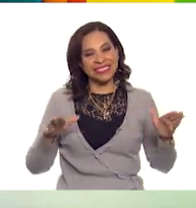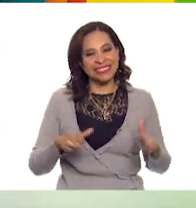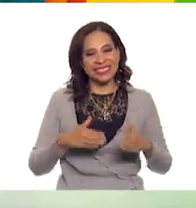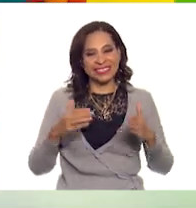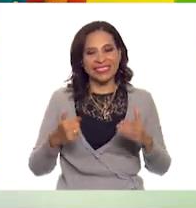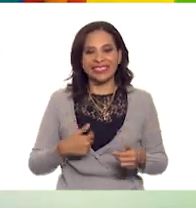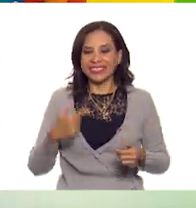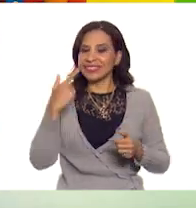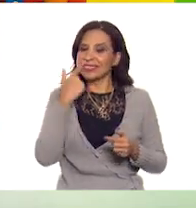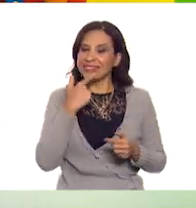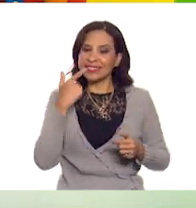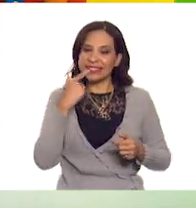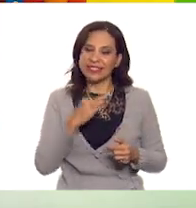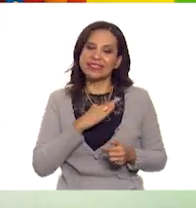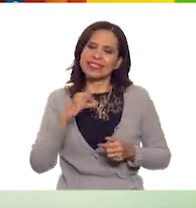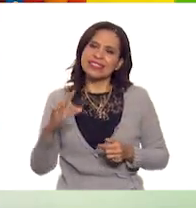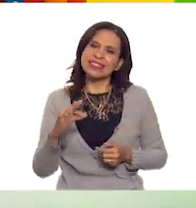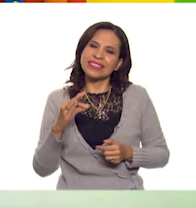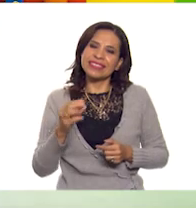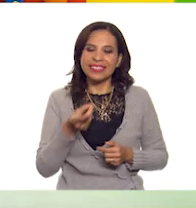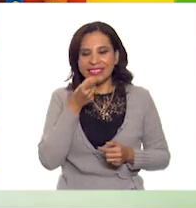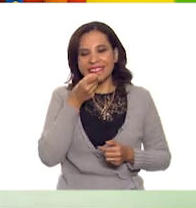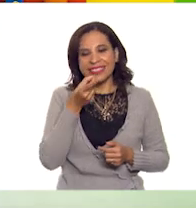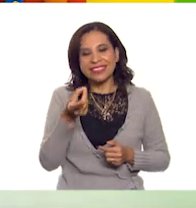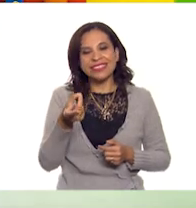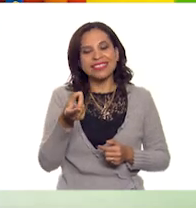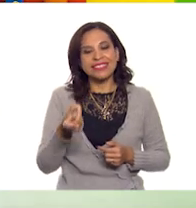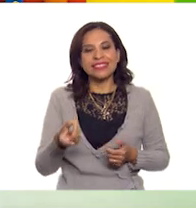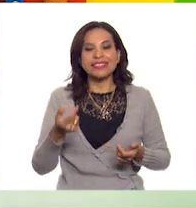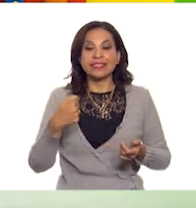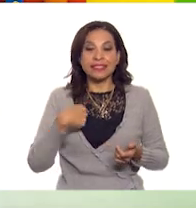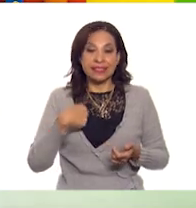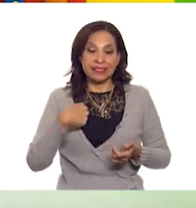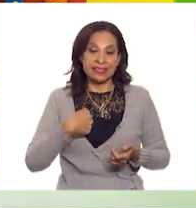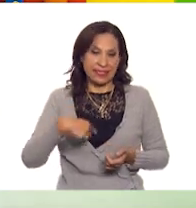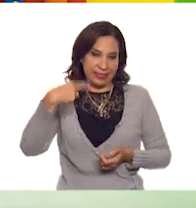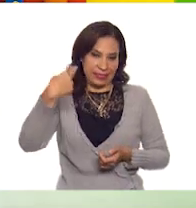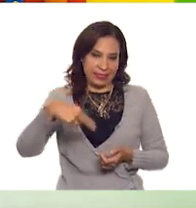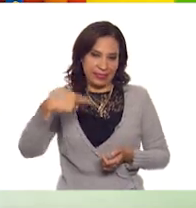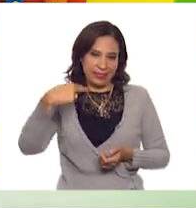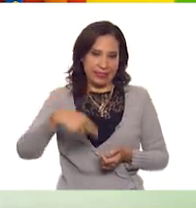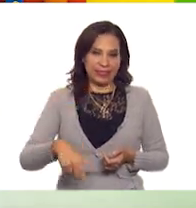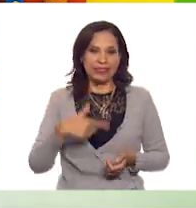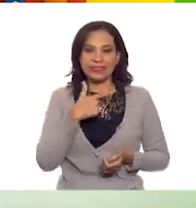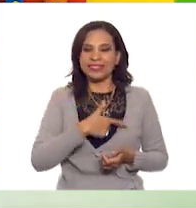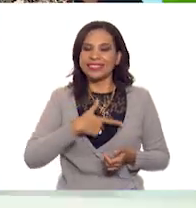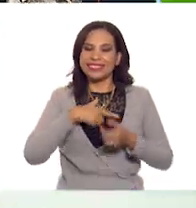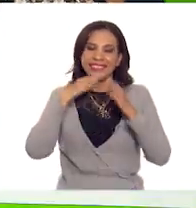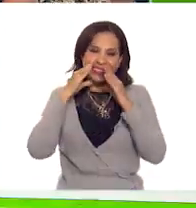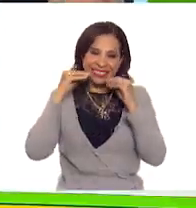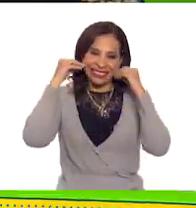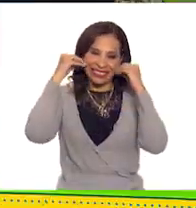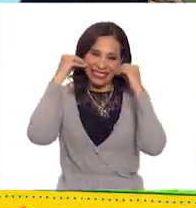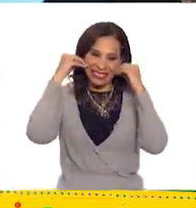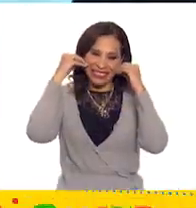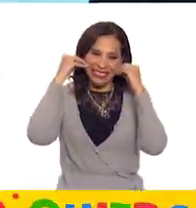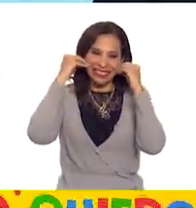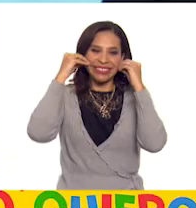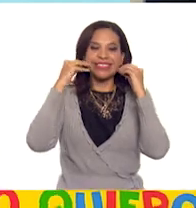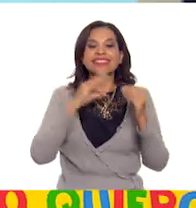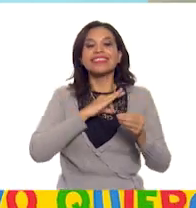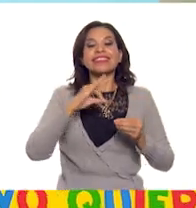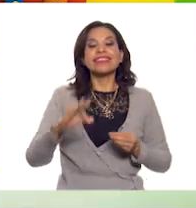Con mi boca yo puedo decir soy celeste y me gusta sonreír.